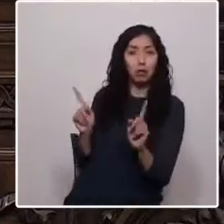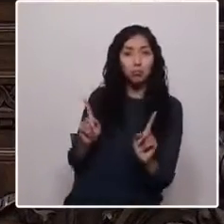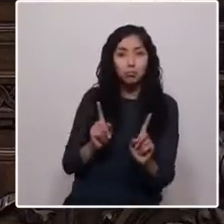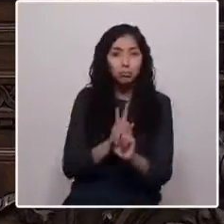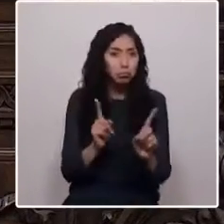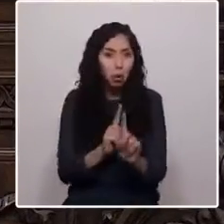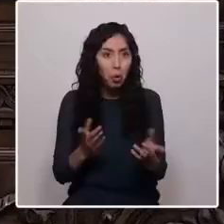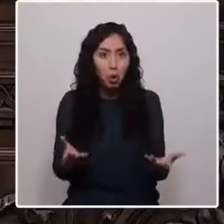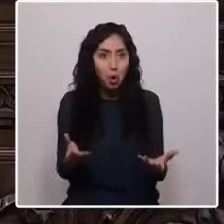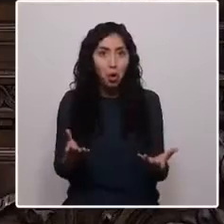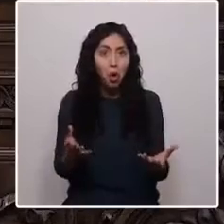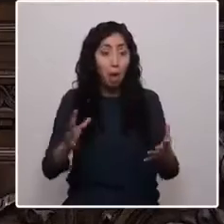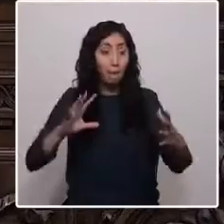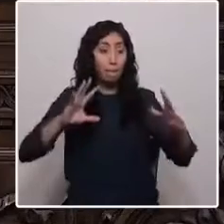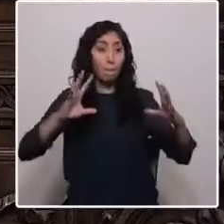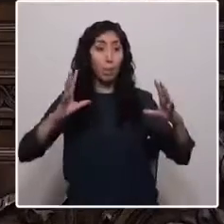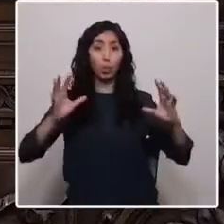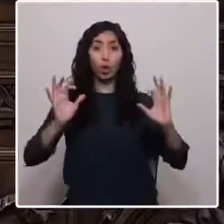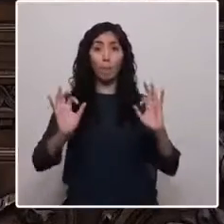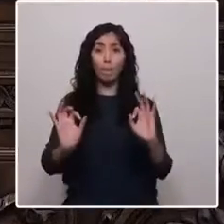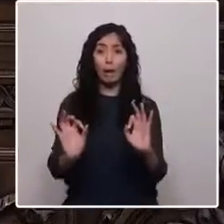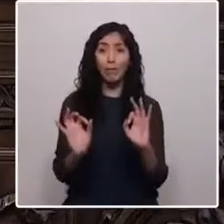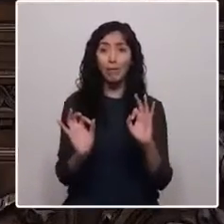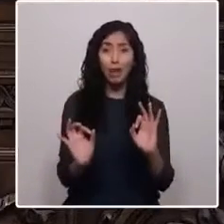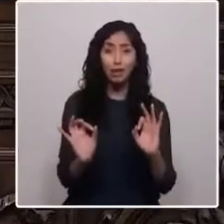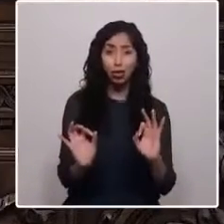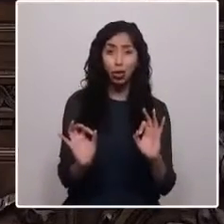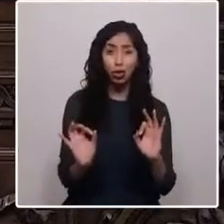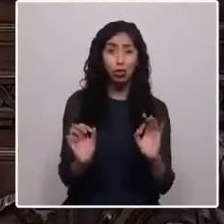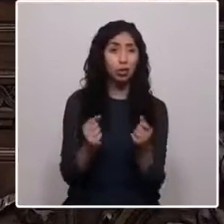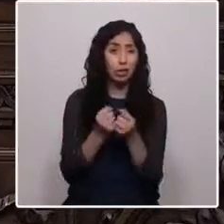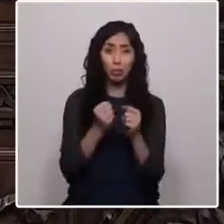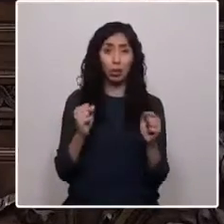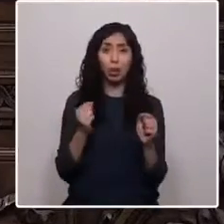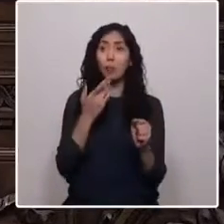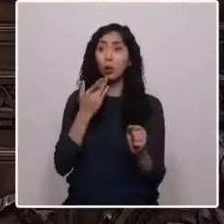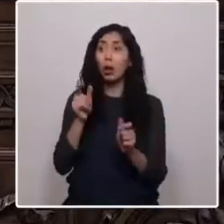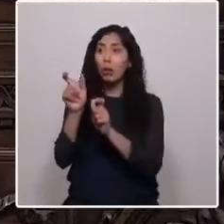hacen mundos perfectos con gente imperfecta.